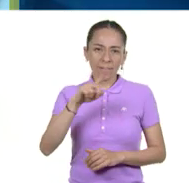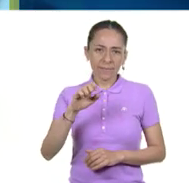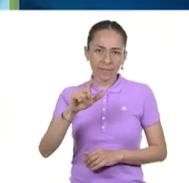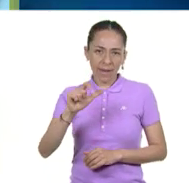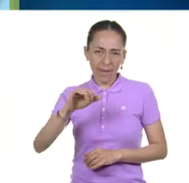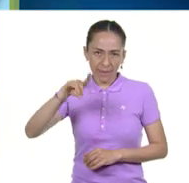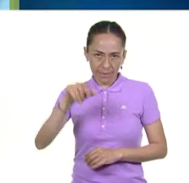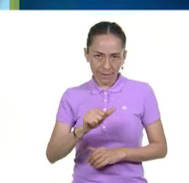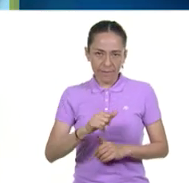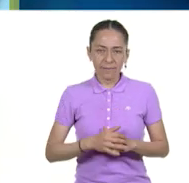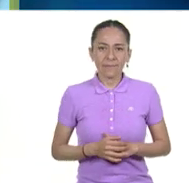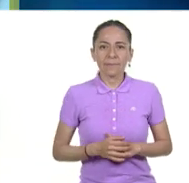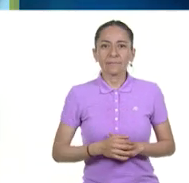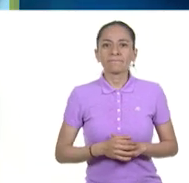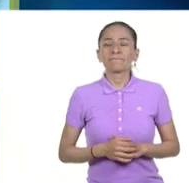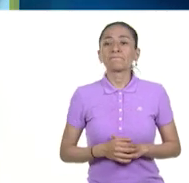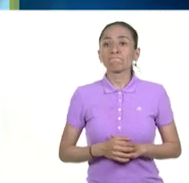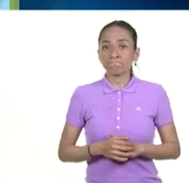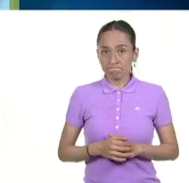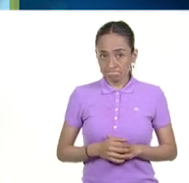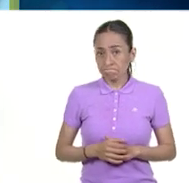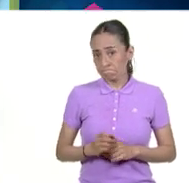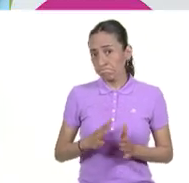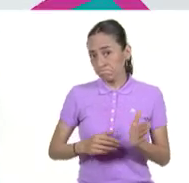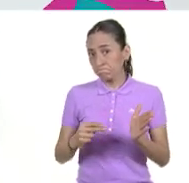son países receptores.